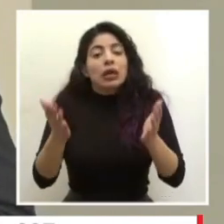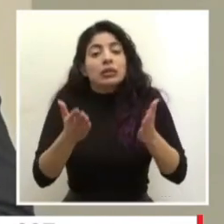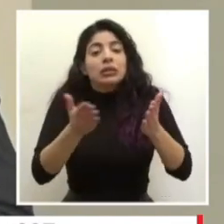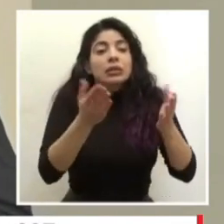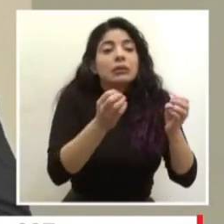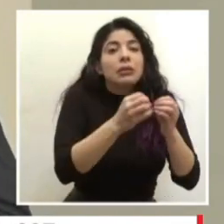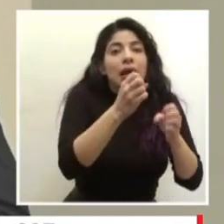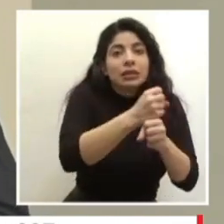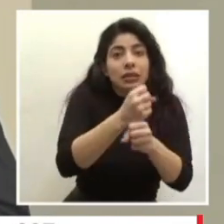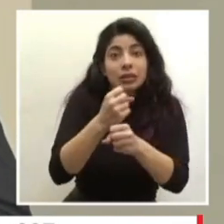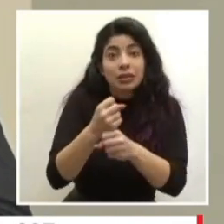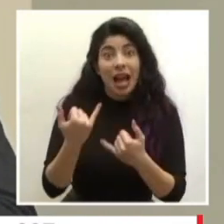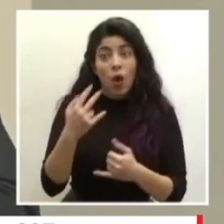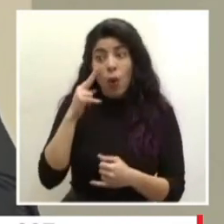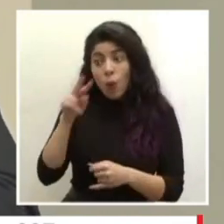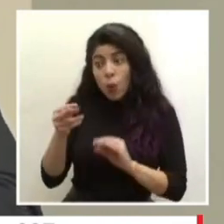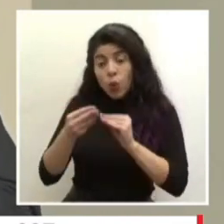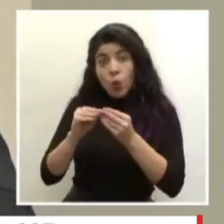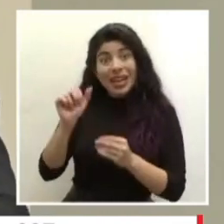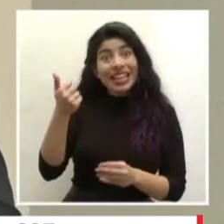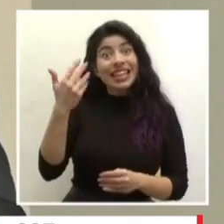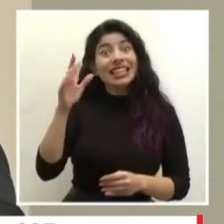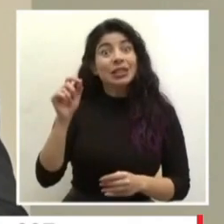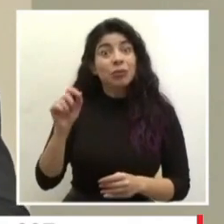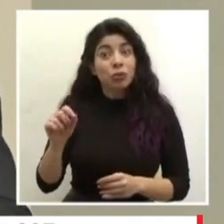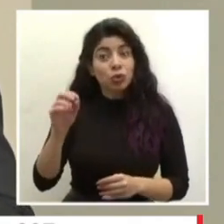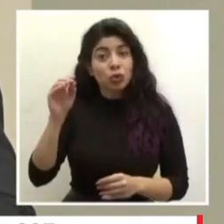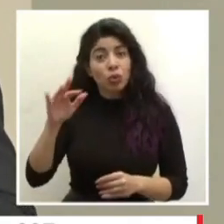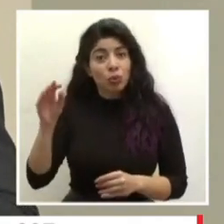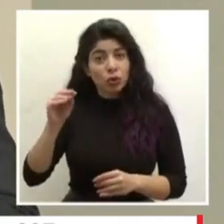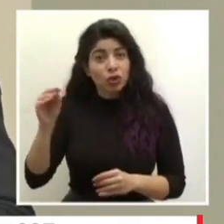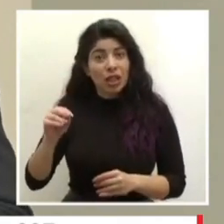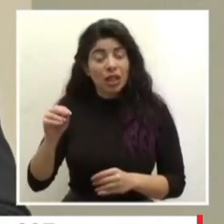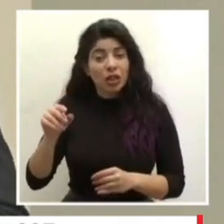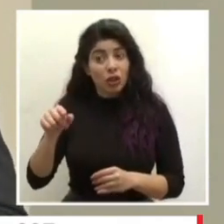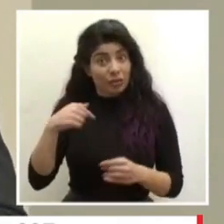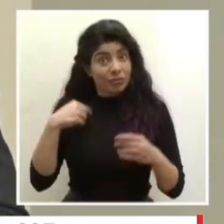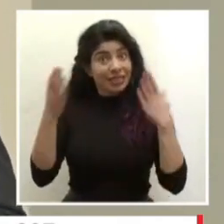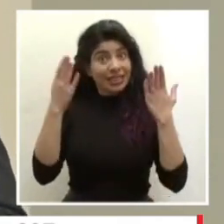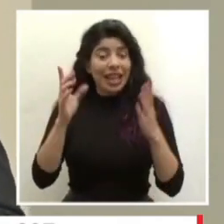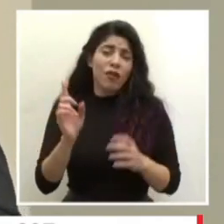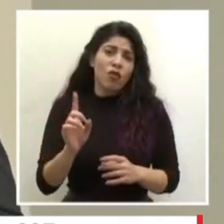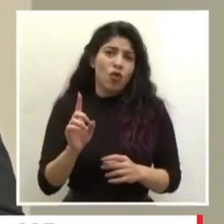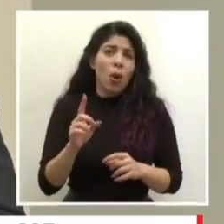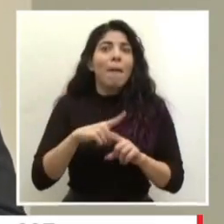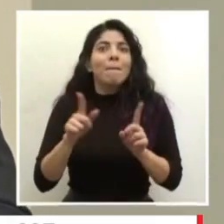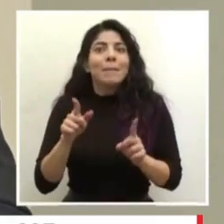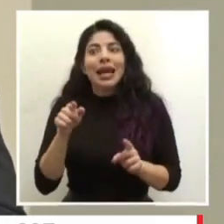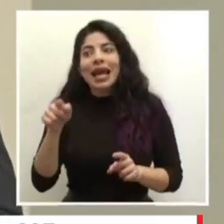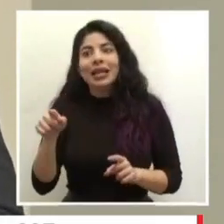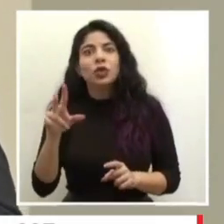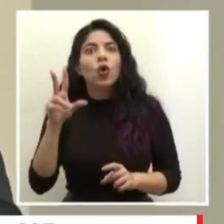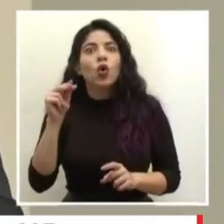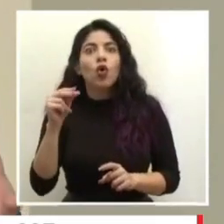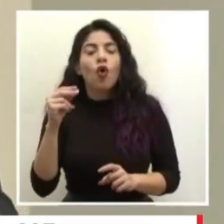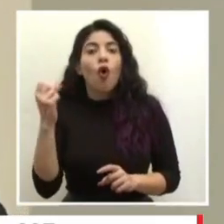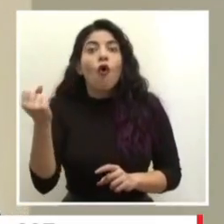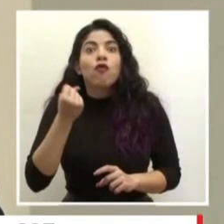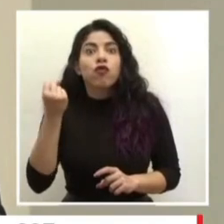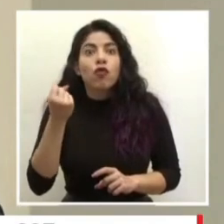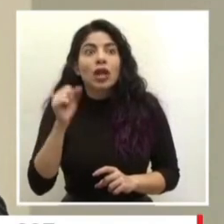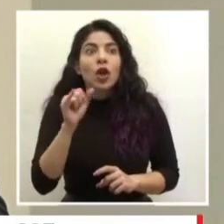que sea un 15.7, que no lo celebro para nada, pero que no es el impacto que en un